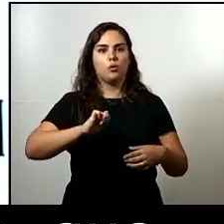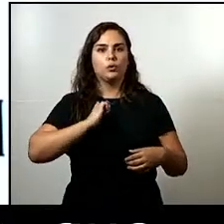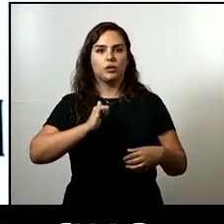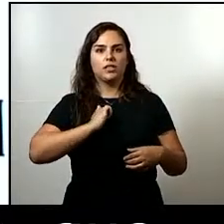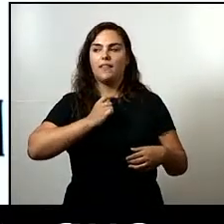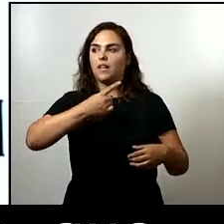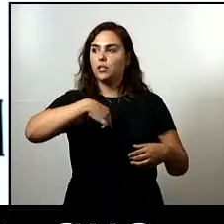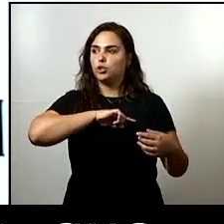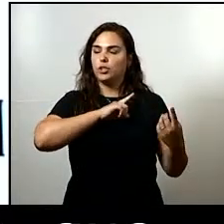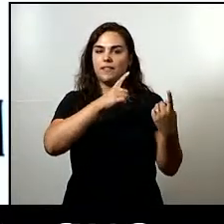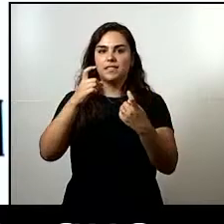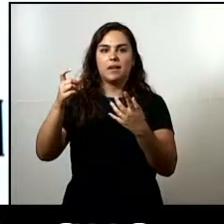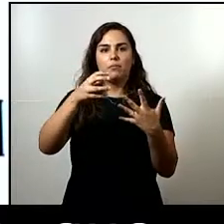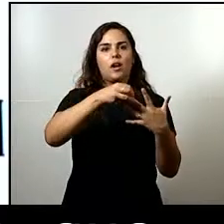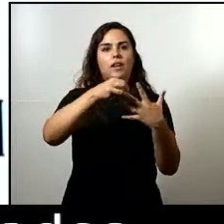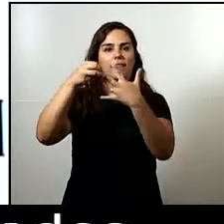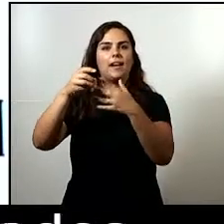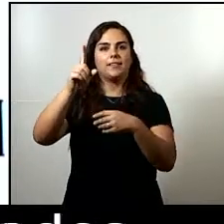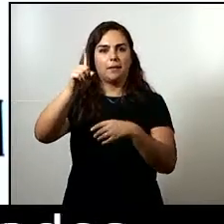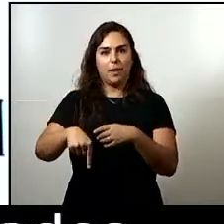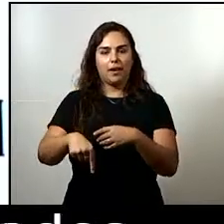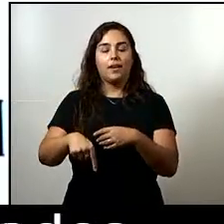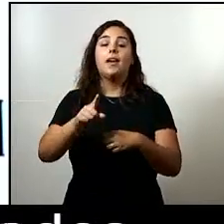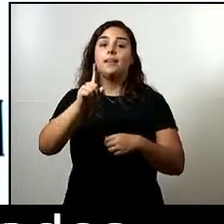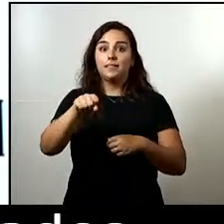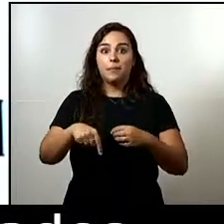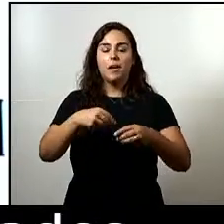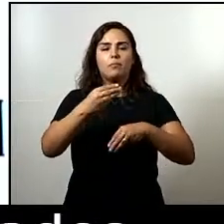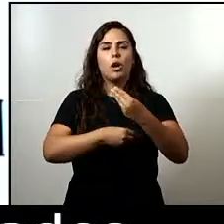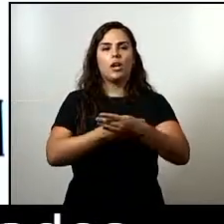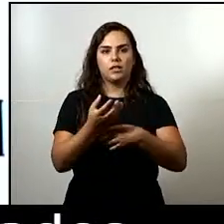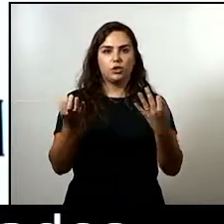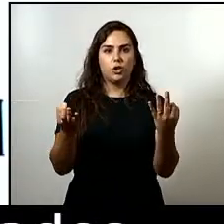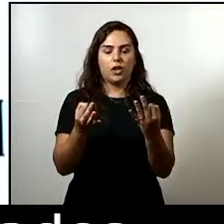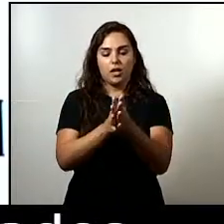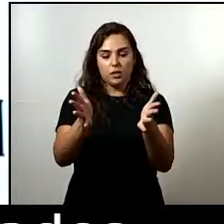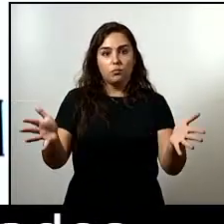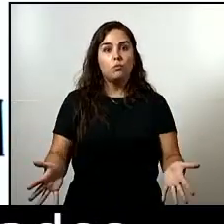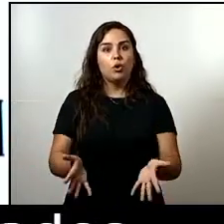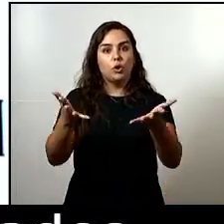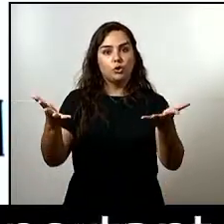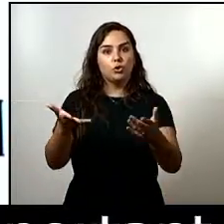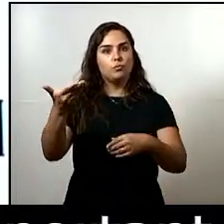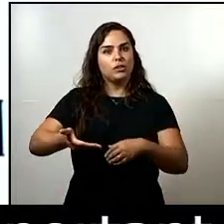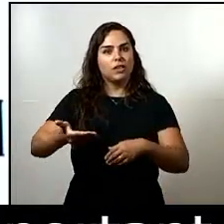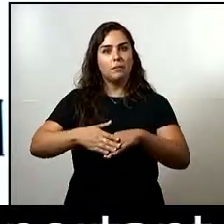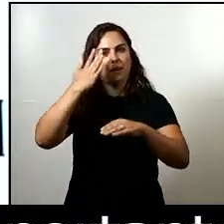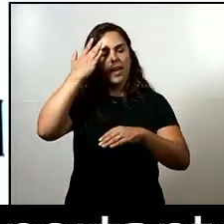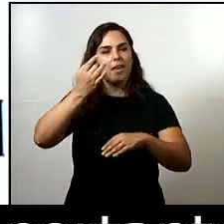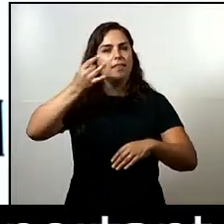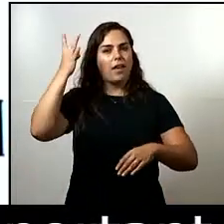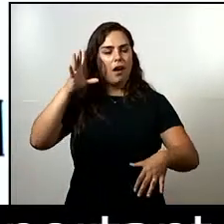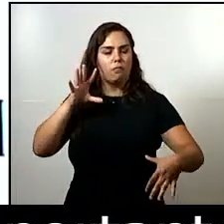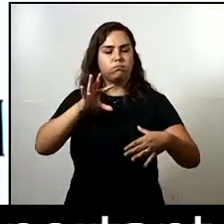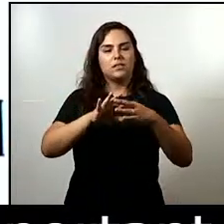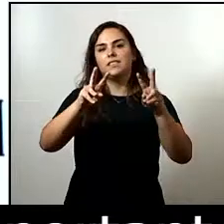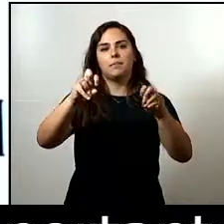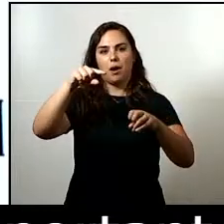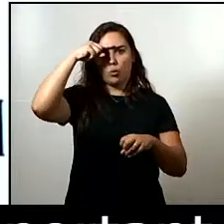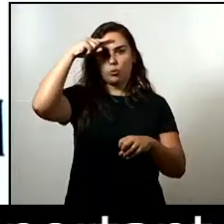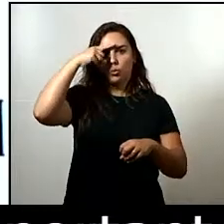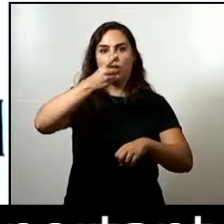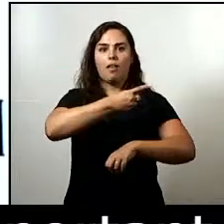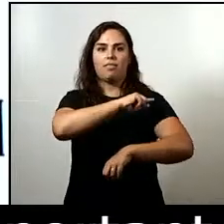que necesita nuestra tierra. También hemos dado un importante impulso a iniciativas relacionadas con la cultura y el